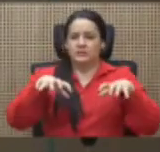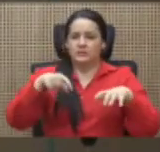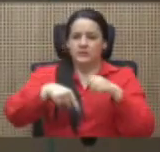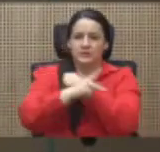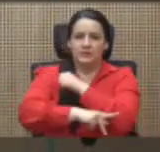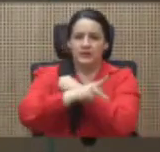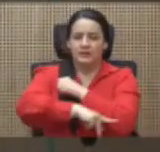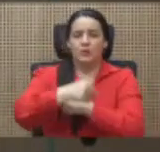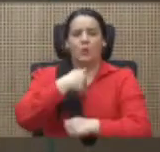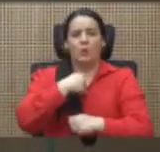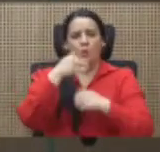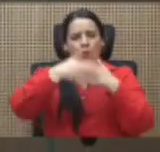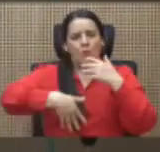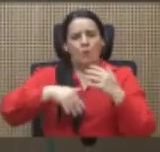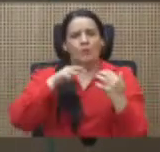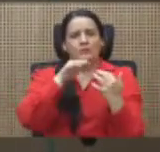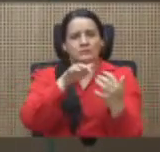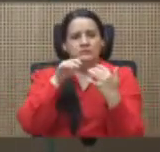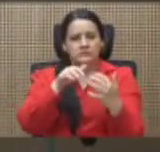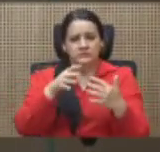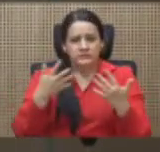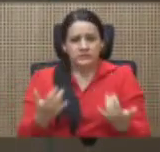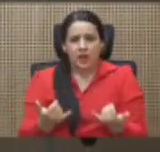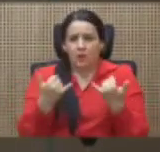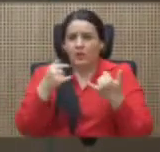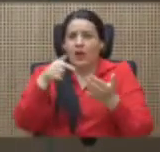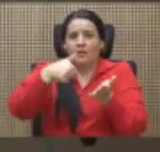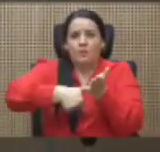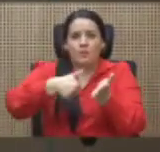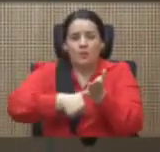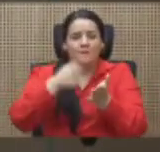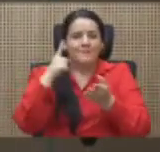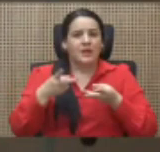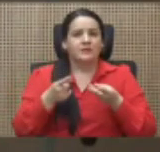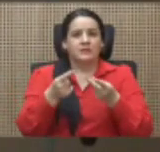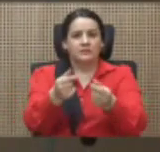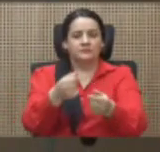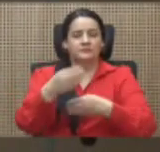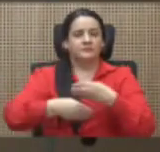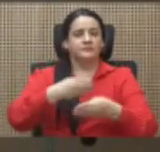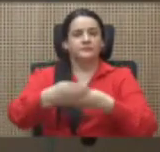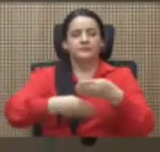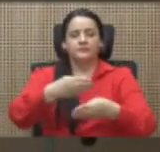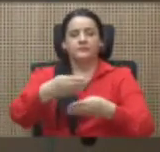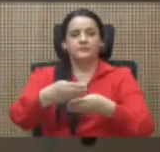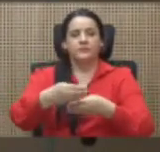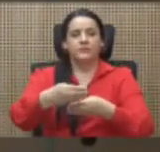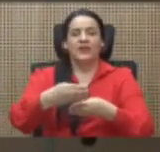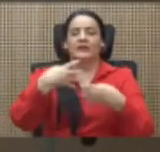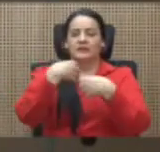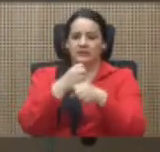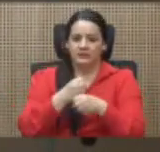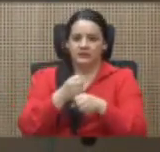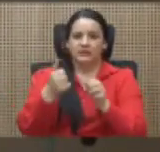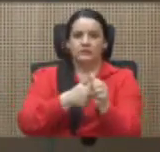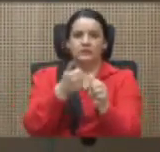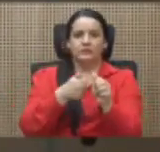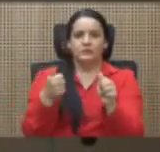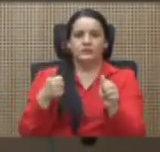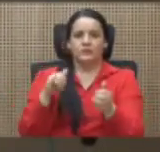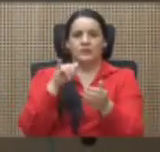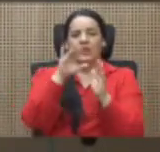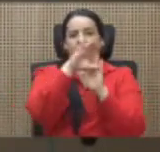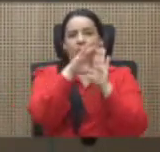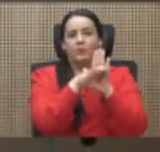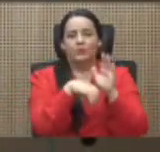derramamiento de sangre. Y hoy van a poner los votos para acelerar el proceso de generar retrocesos en ese Código